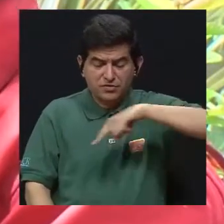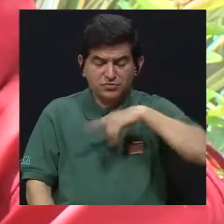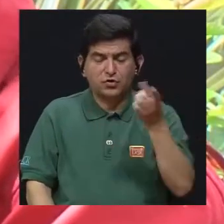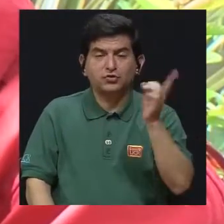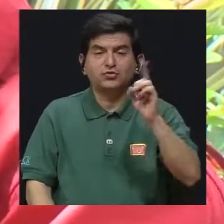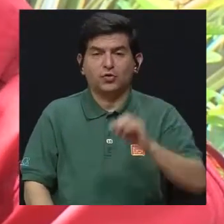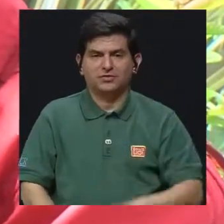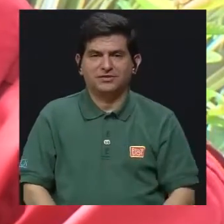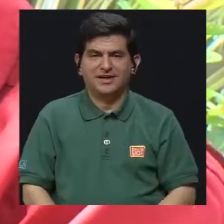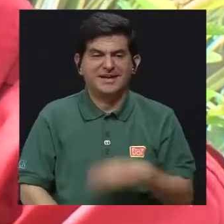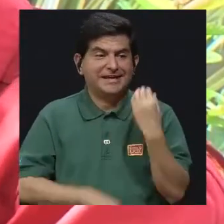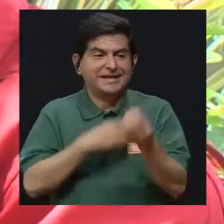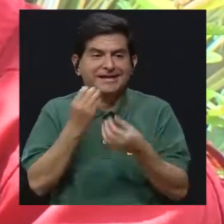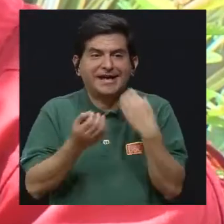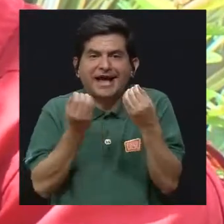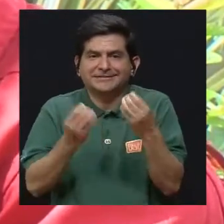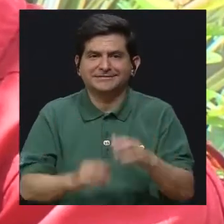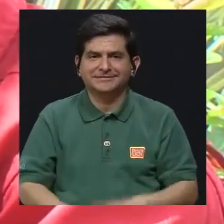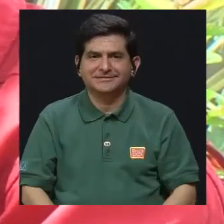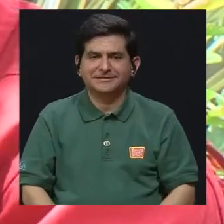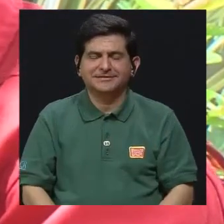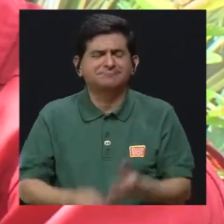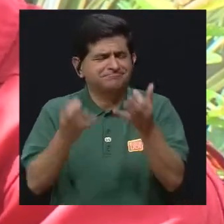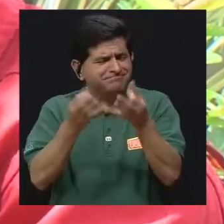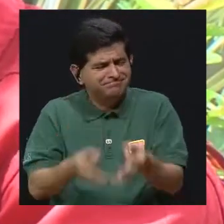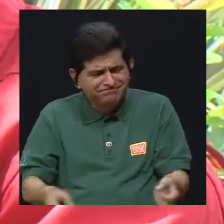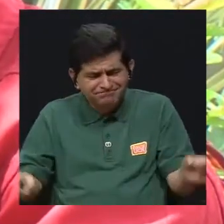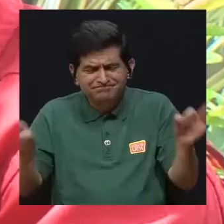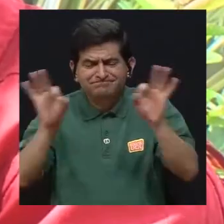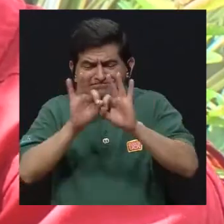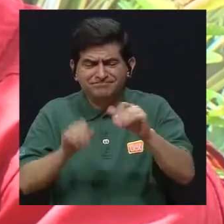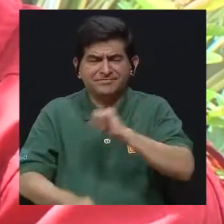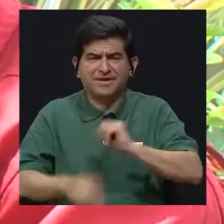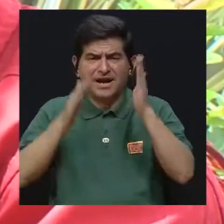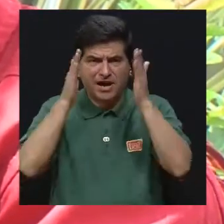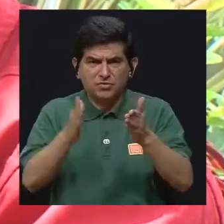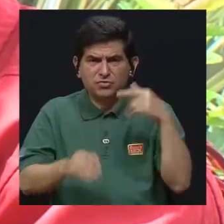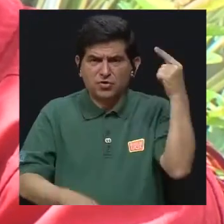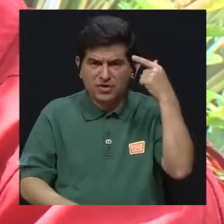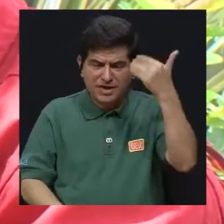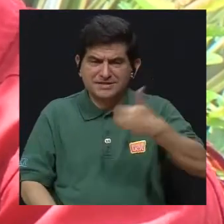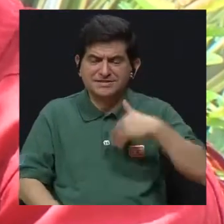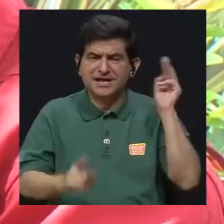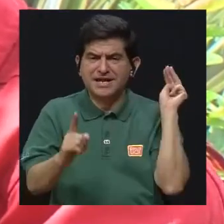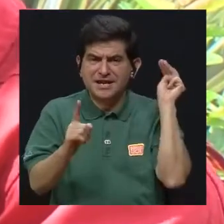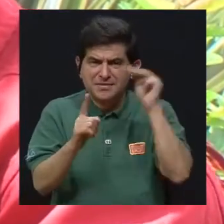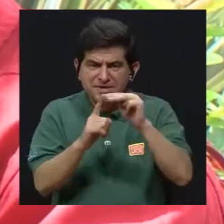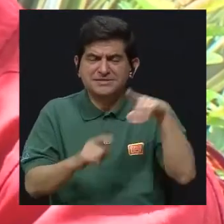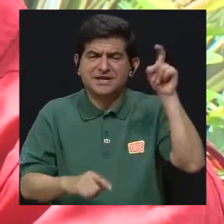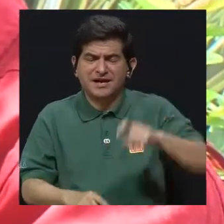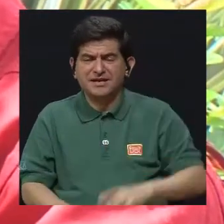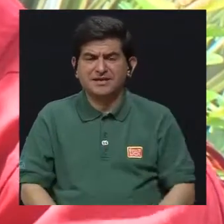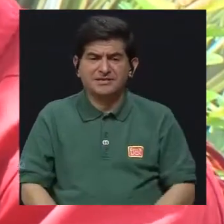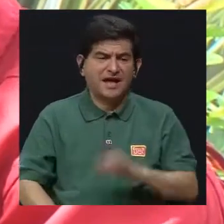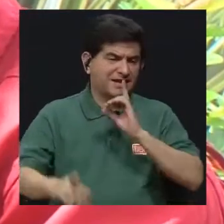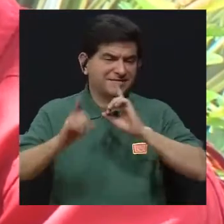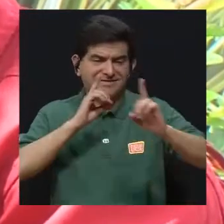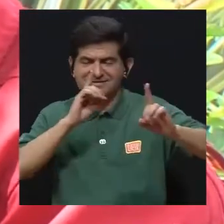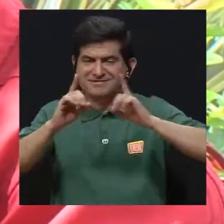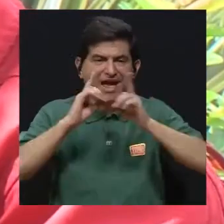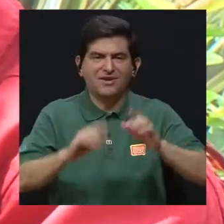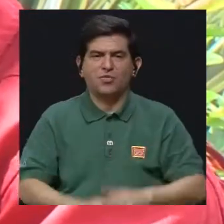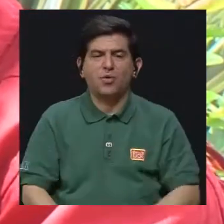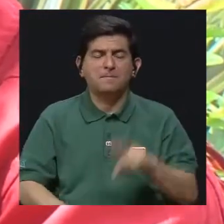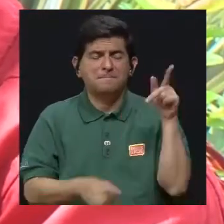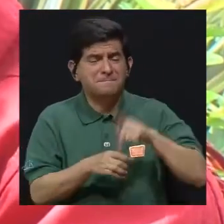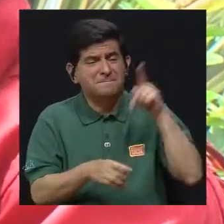estamos y qué debemos hacer. Y me parece que es muy importante que las autoridades de gobierno reciban el mensaje de que tienen que abrirse al diálogo,